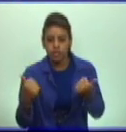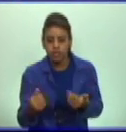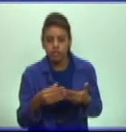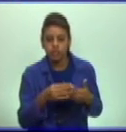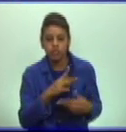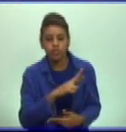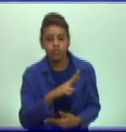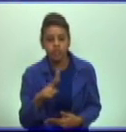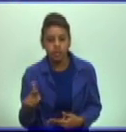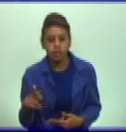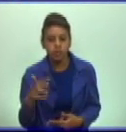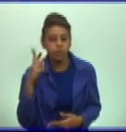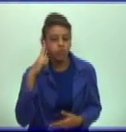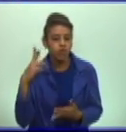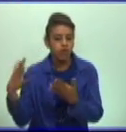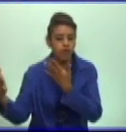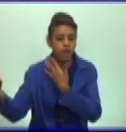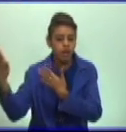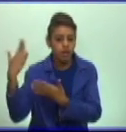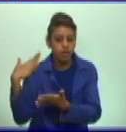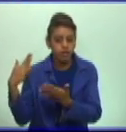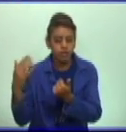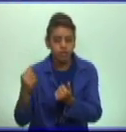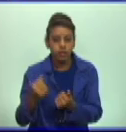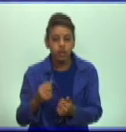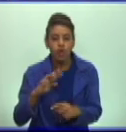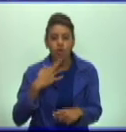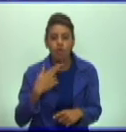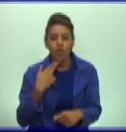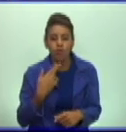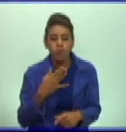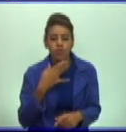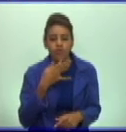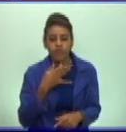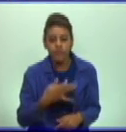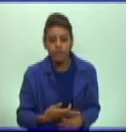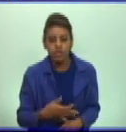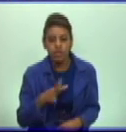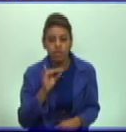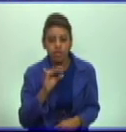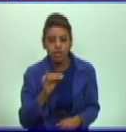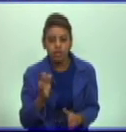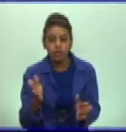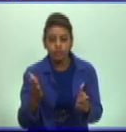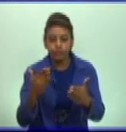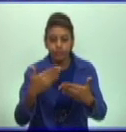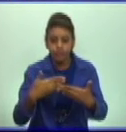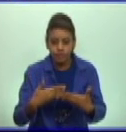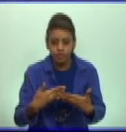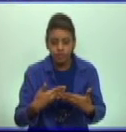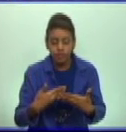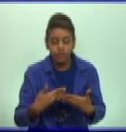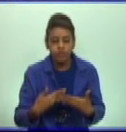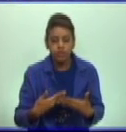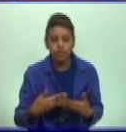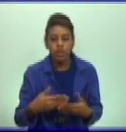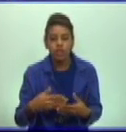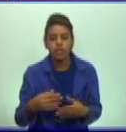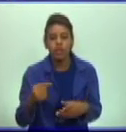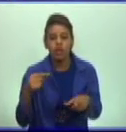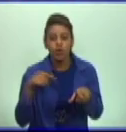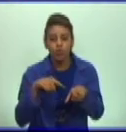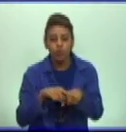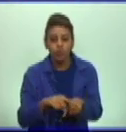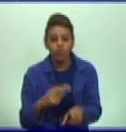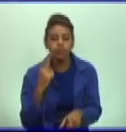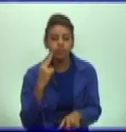Vamos a recordar cómo Fidel les dijo a los jóvenes en la clausura del Congreso de la Unión de Jóvenes Comunistas en